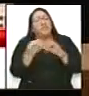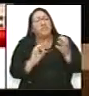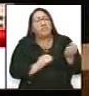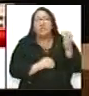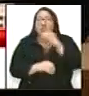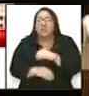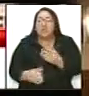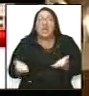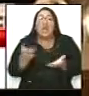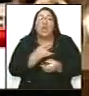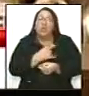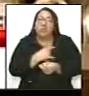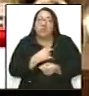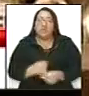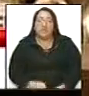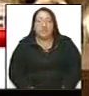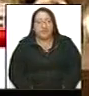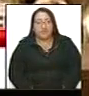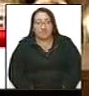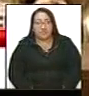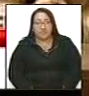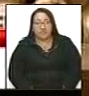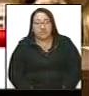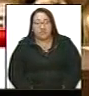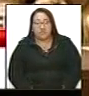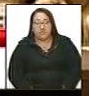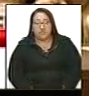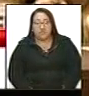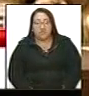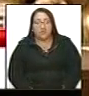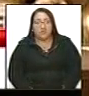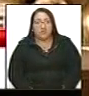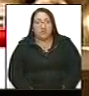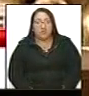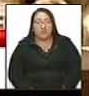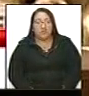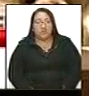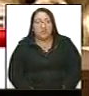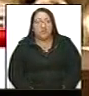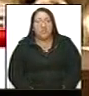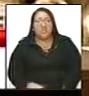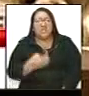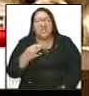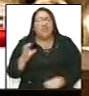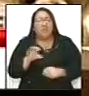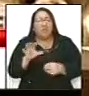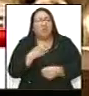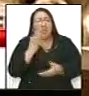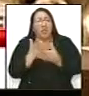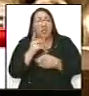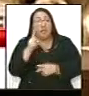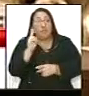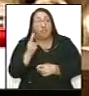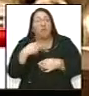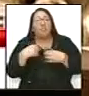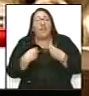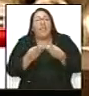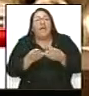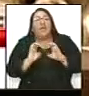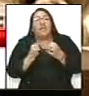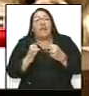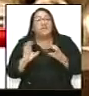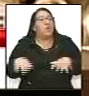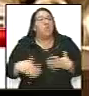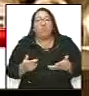su adecuado funcionamiento. O sea, básicamente ha existido un problema para que los docentes puedan dictar normalmente